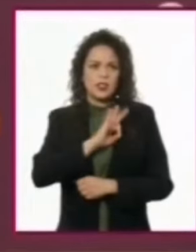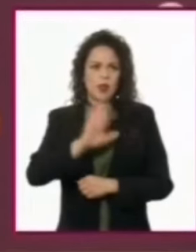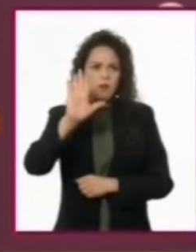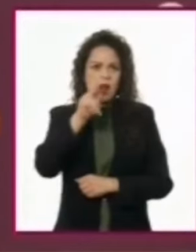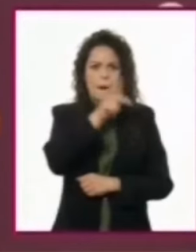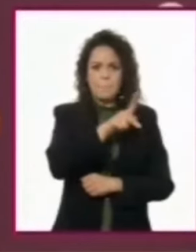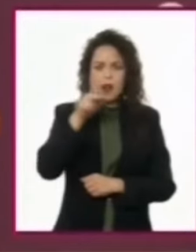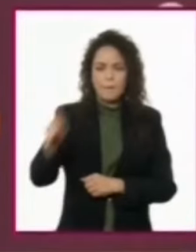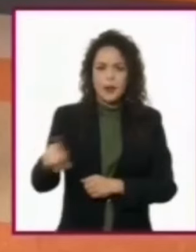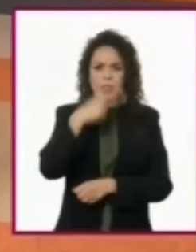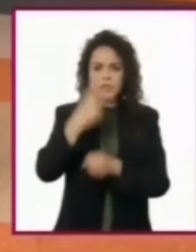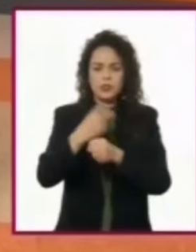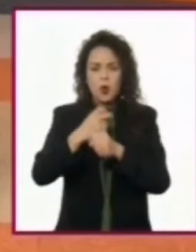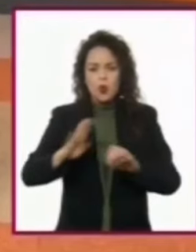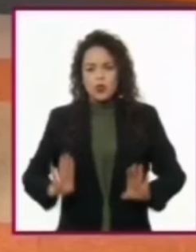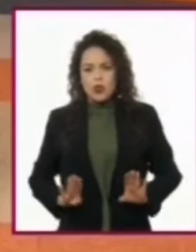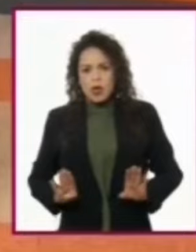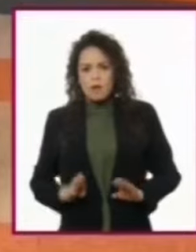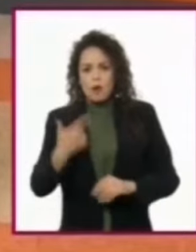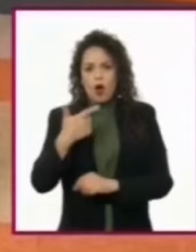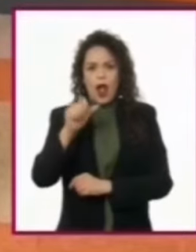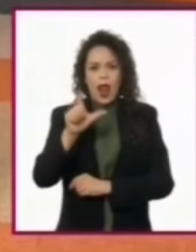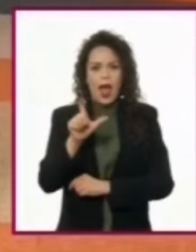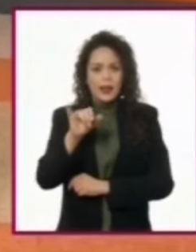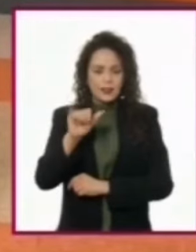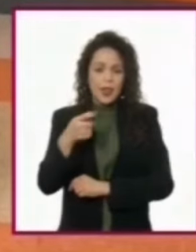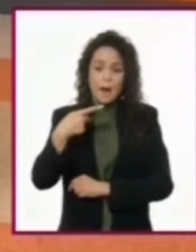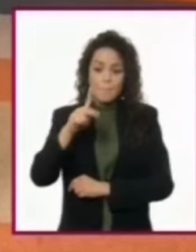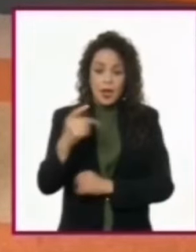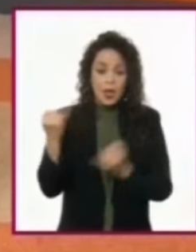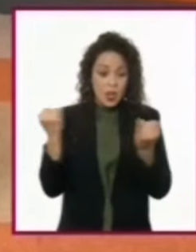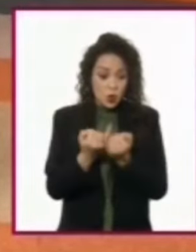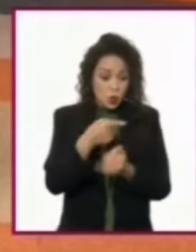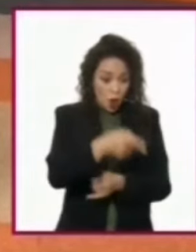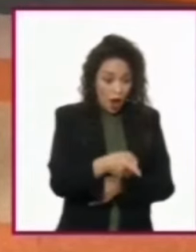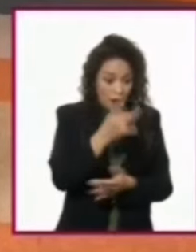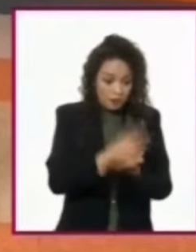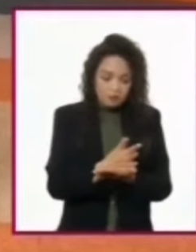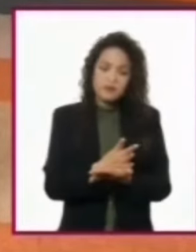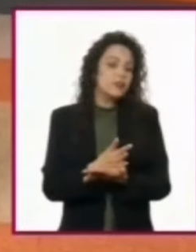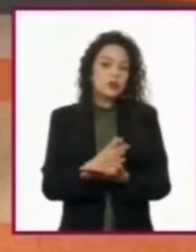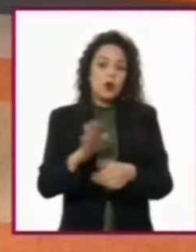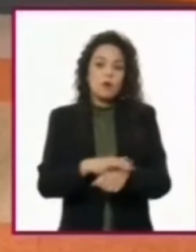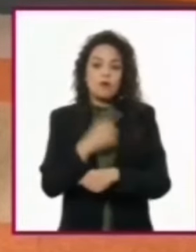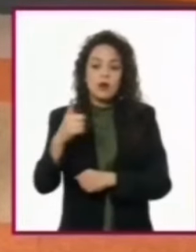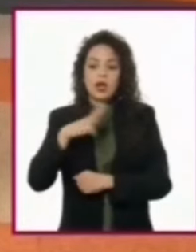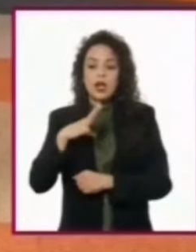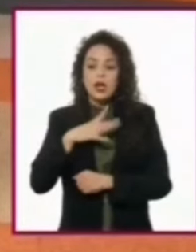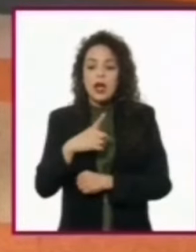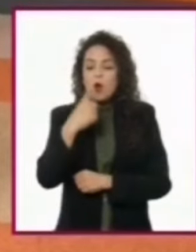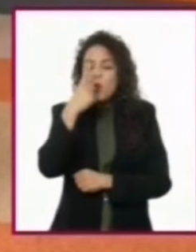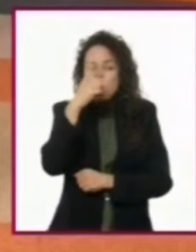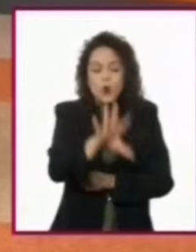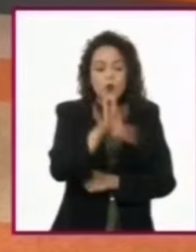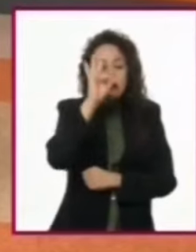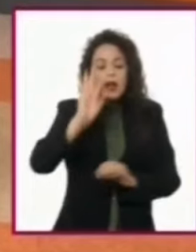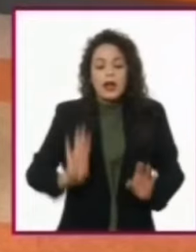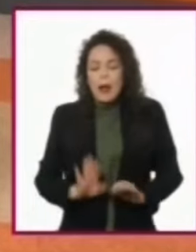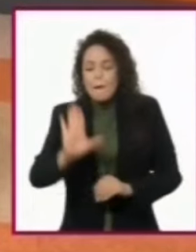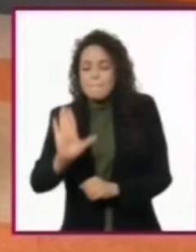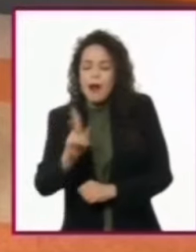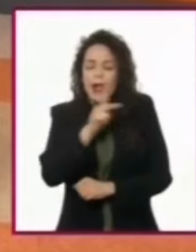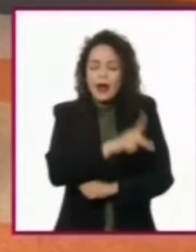los subtipos de galaxias, pero sin ser exactamente como uno de ellos, al atribuírseles solo alguna característica